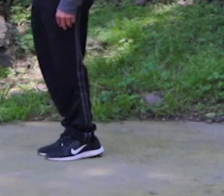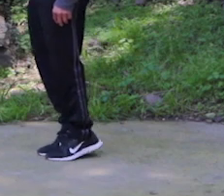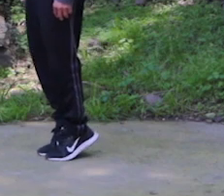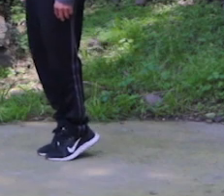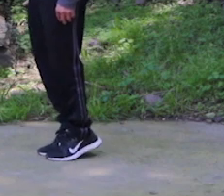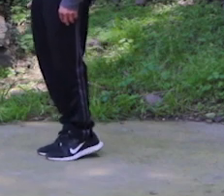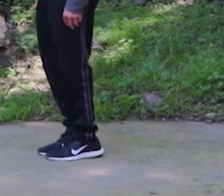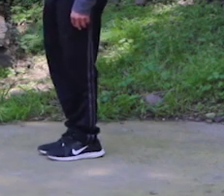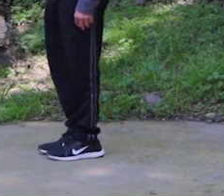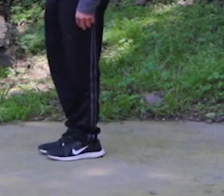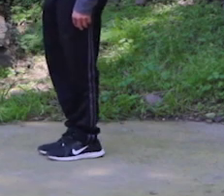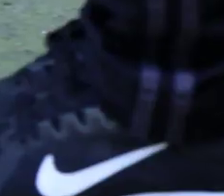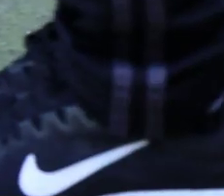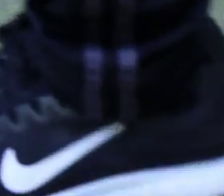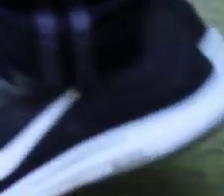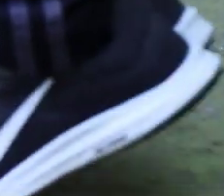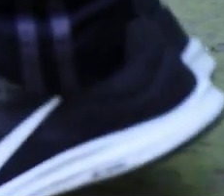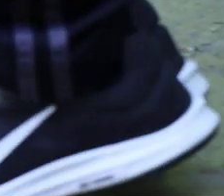Muy bien.